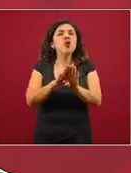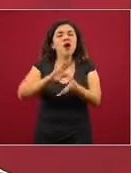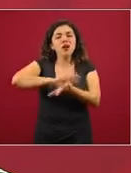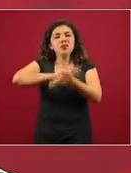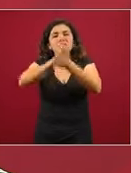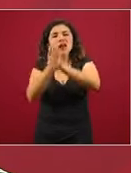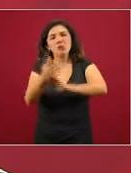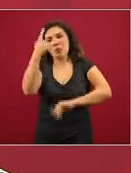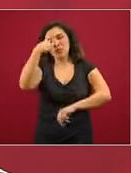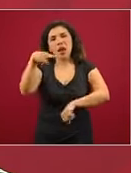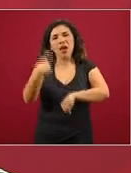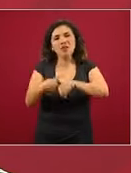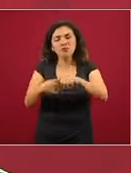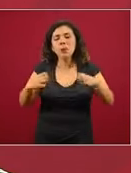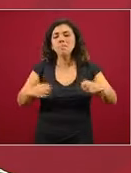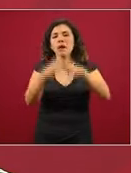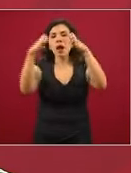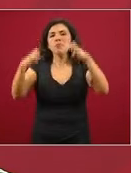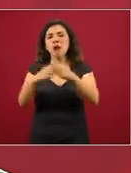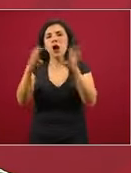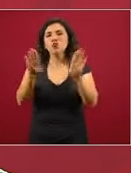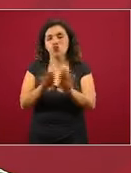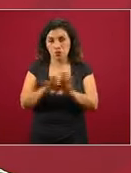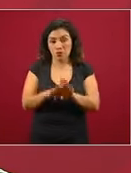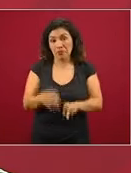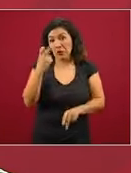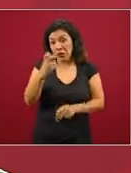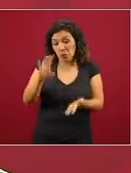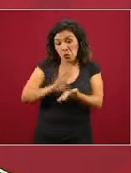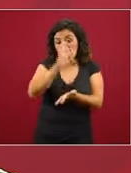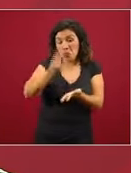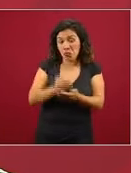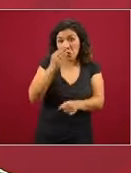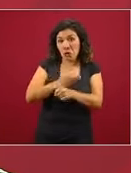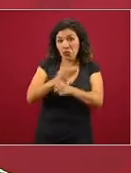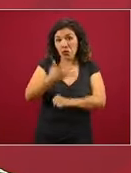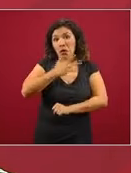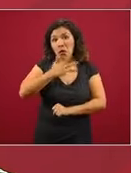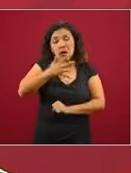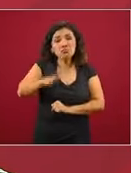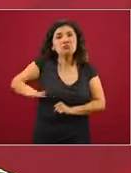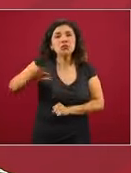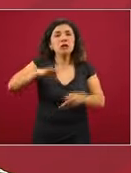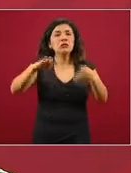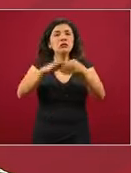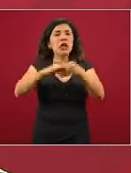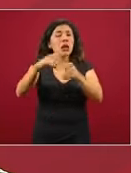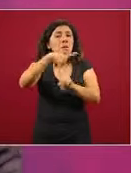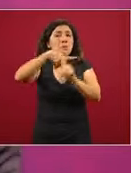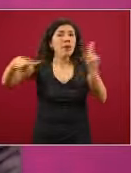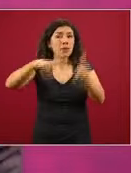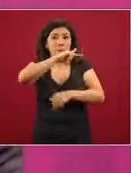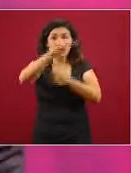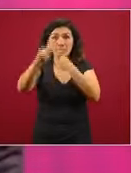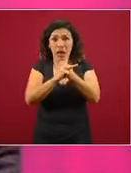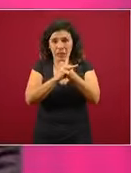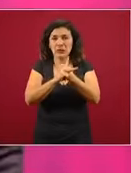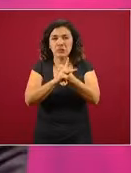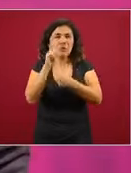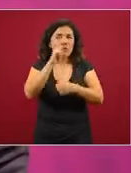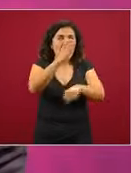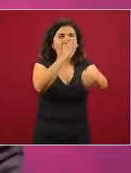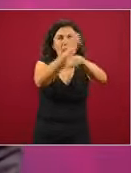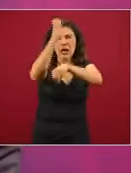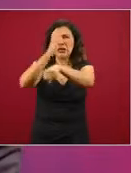que van presentándose los eventos. De manera general, tenemos ahorita ya casi la mitad del país, si lo vemos estado